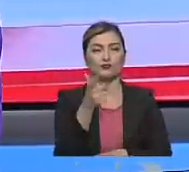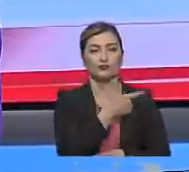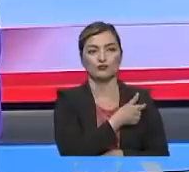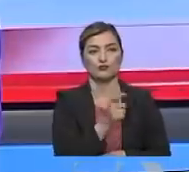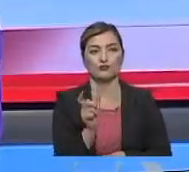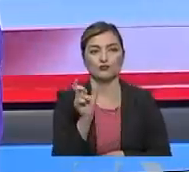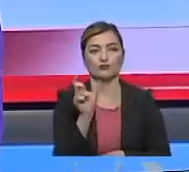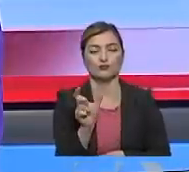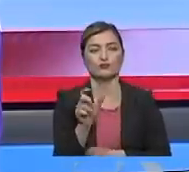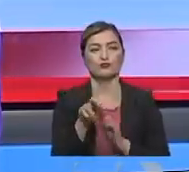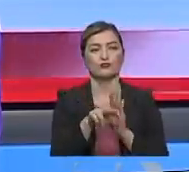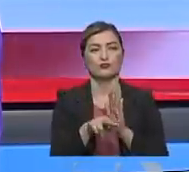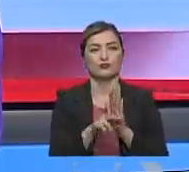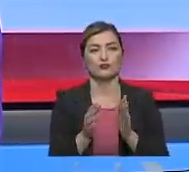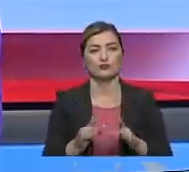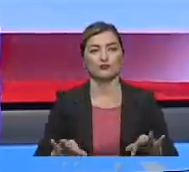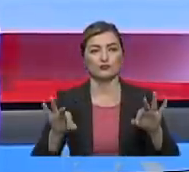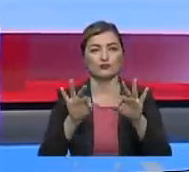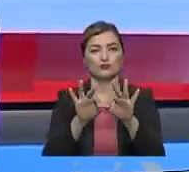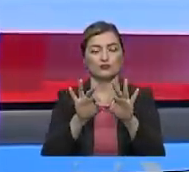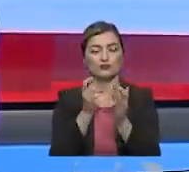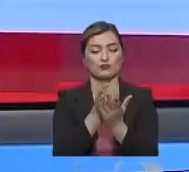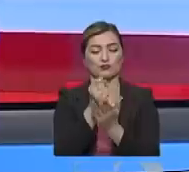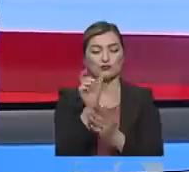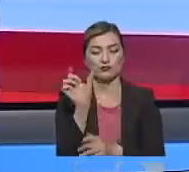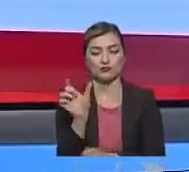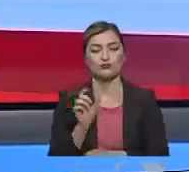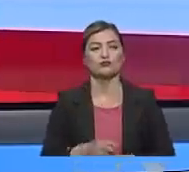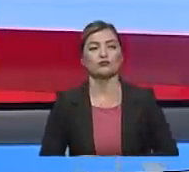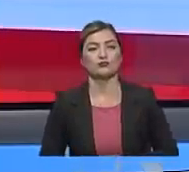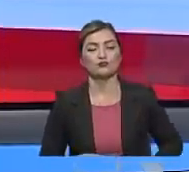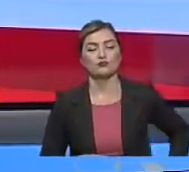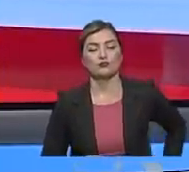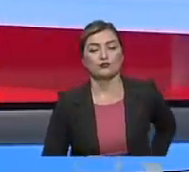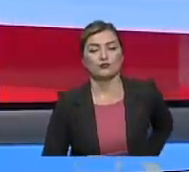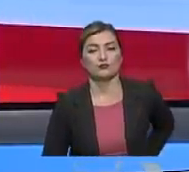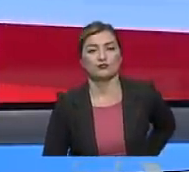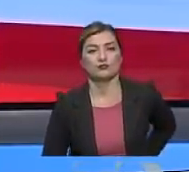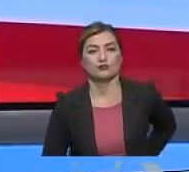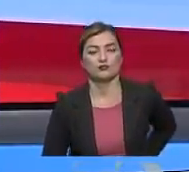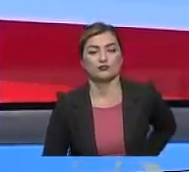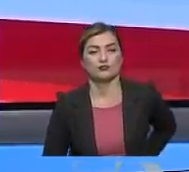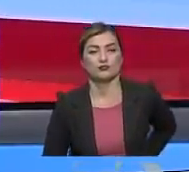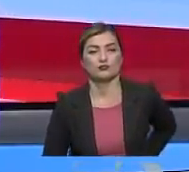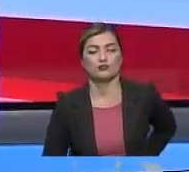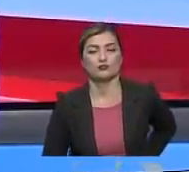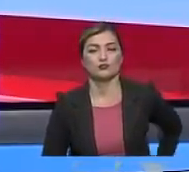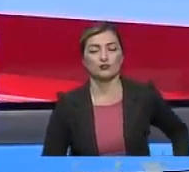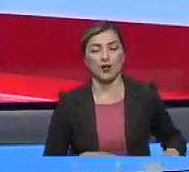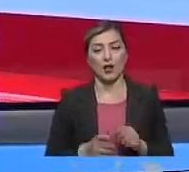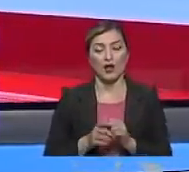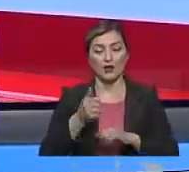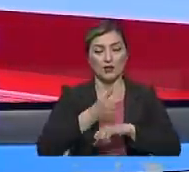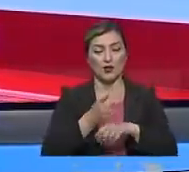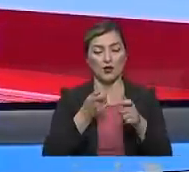de vacunación como requisito indispensable para la compra del boleto. Las autoridades anuncian controles en terminales y vías